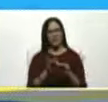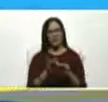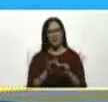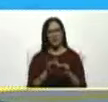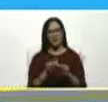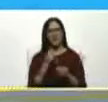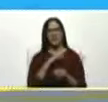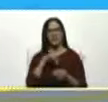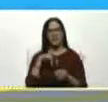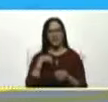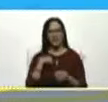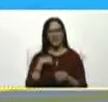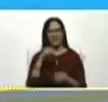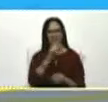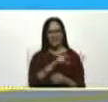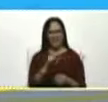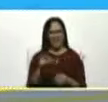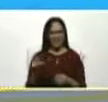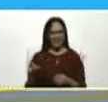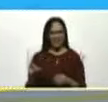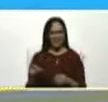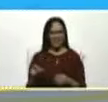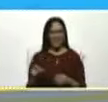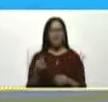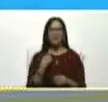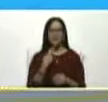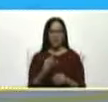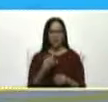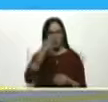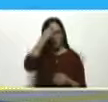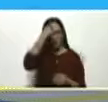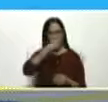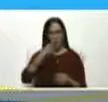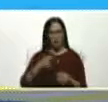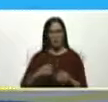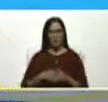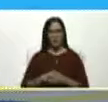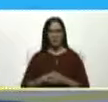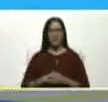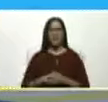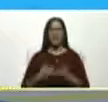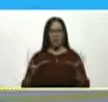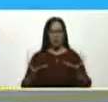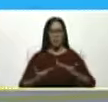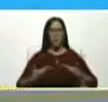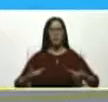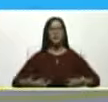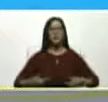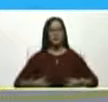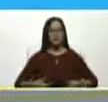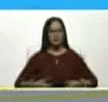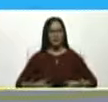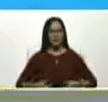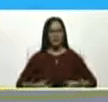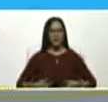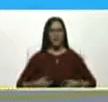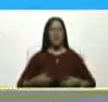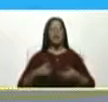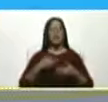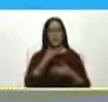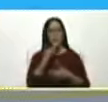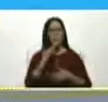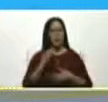en nuestra gente. Y digámosle al pueblo, hemos resistido, hemos